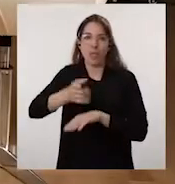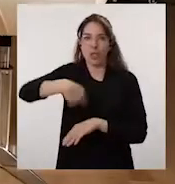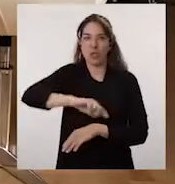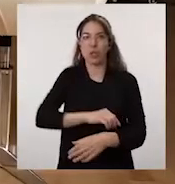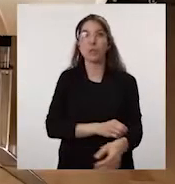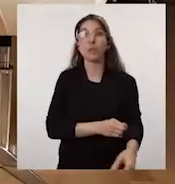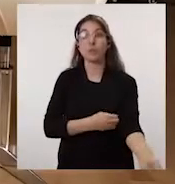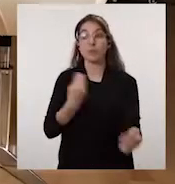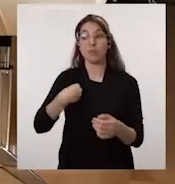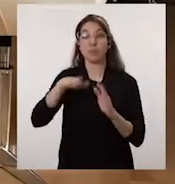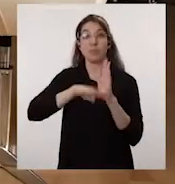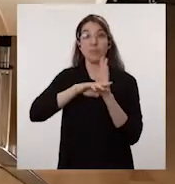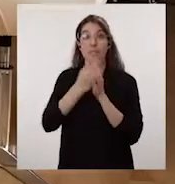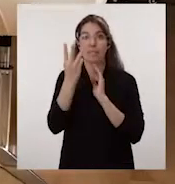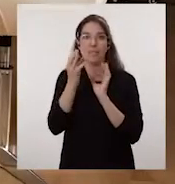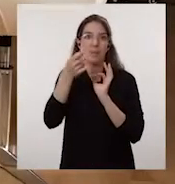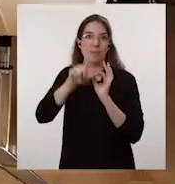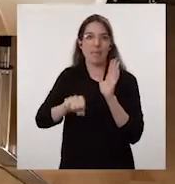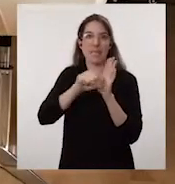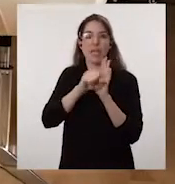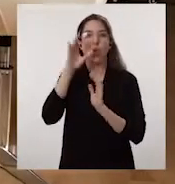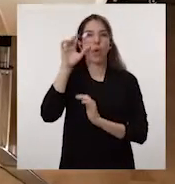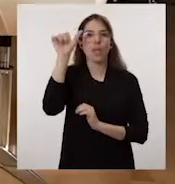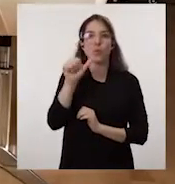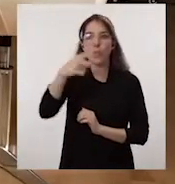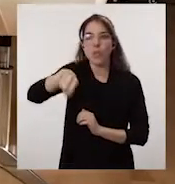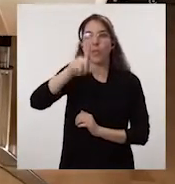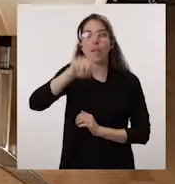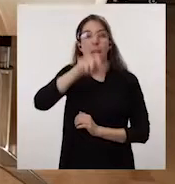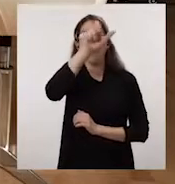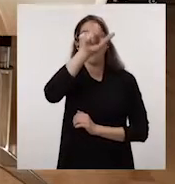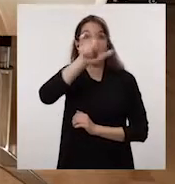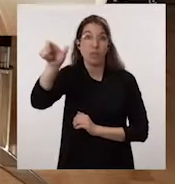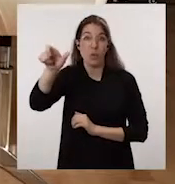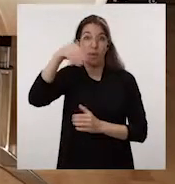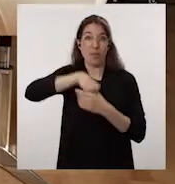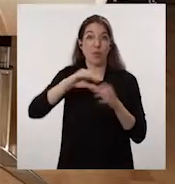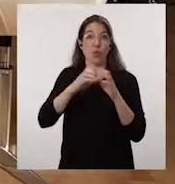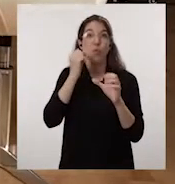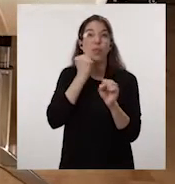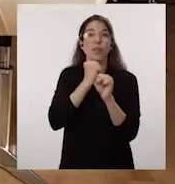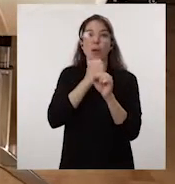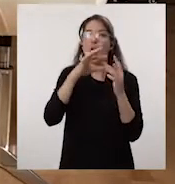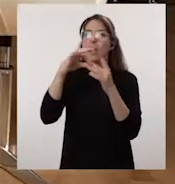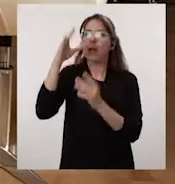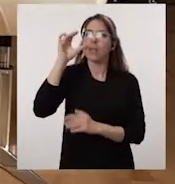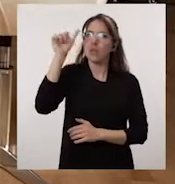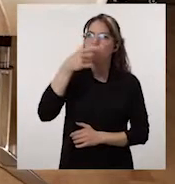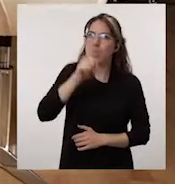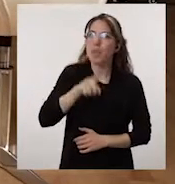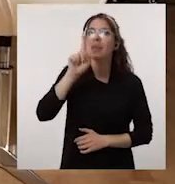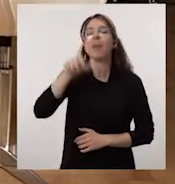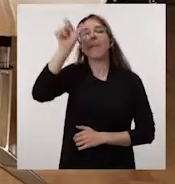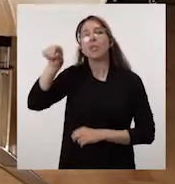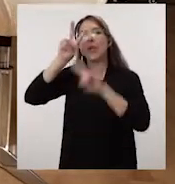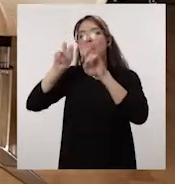en estos tres programas del mes del sello vamos a escuchar a vosotros a los líderes de los grupos de trabajo pero también a los